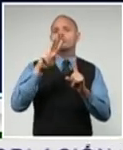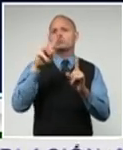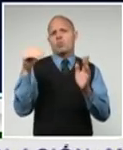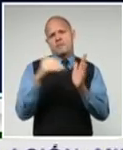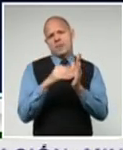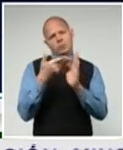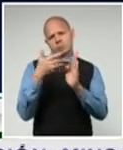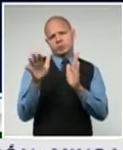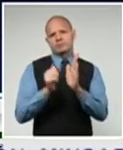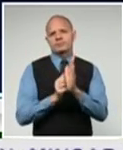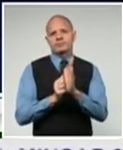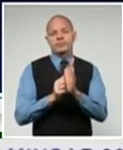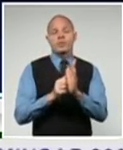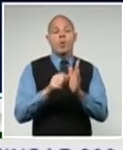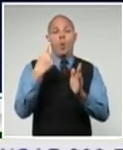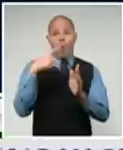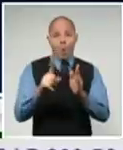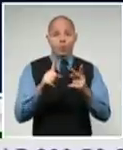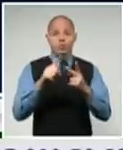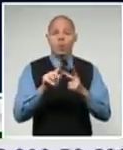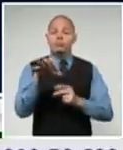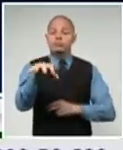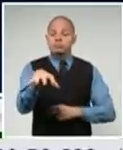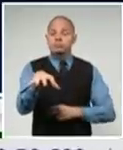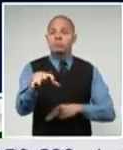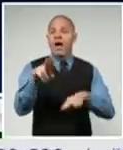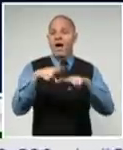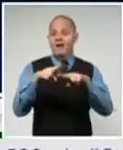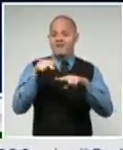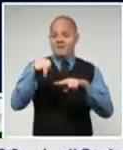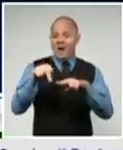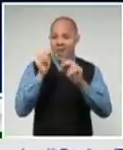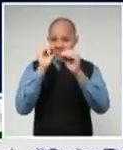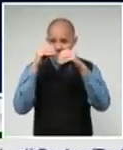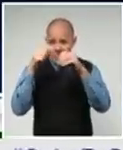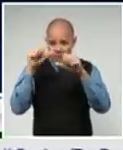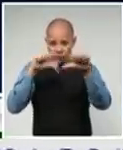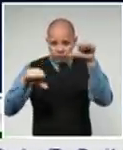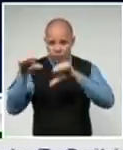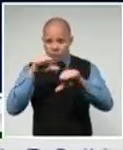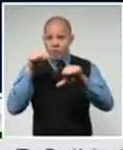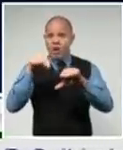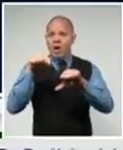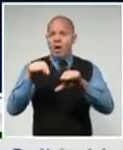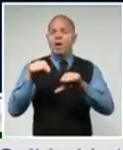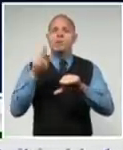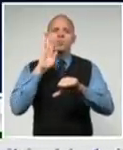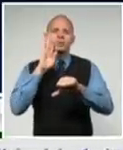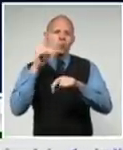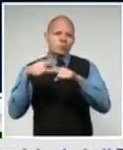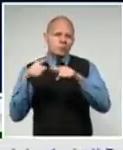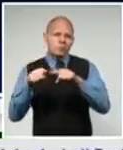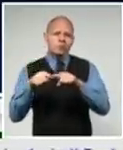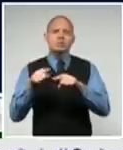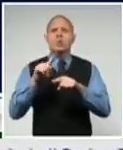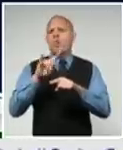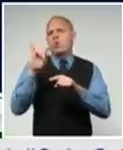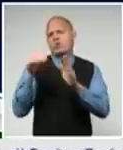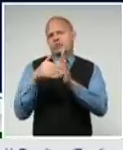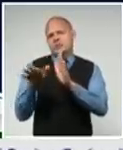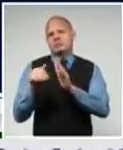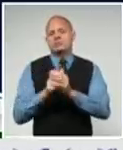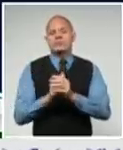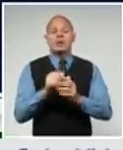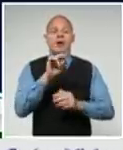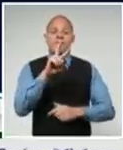Provinciales de Higiene, Epidemiología y Microbiología de La Habana, 996, los de Villa Clara, 933,